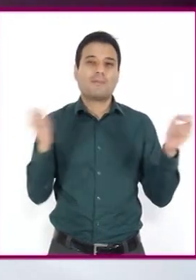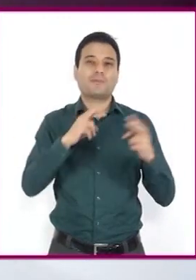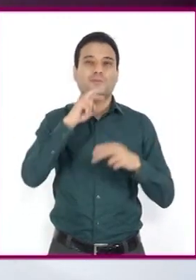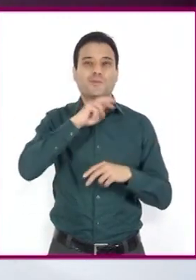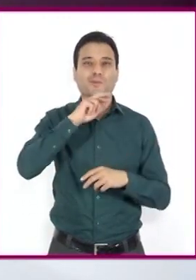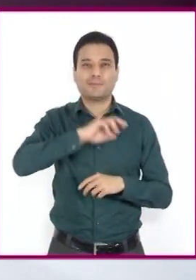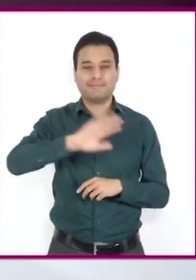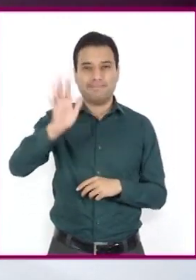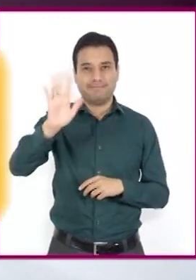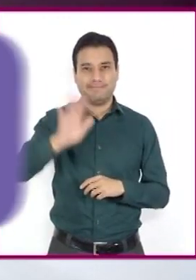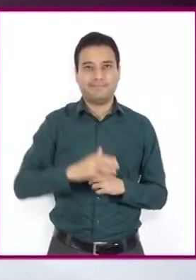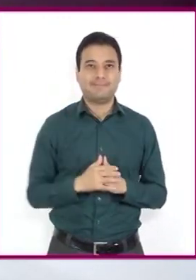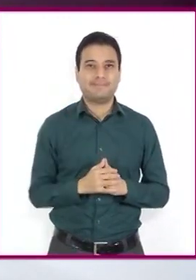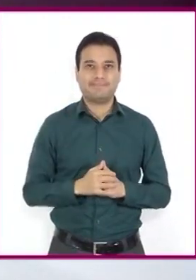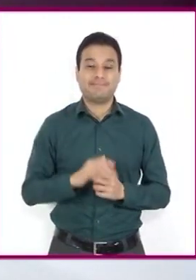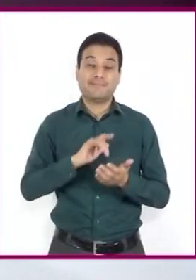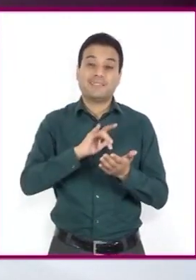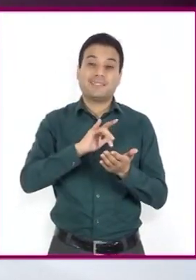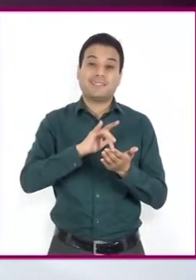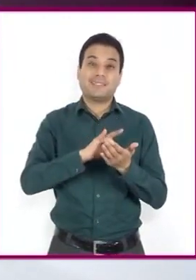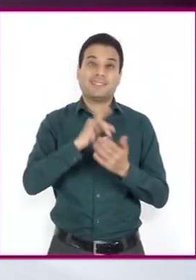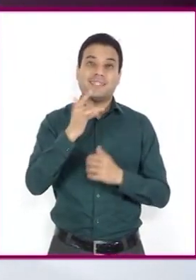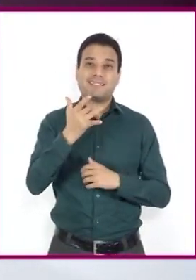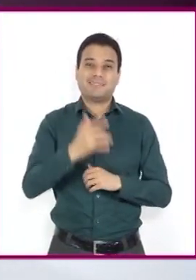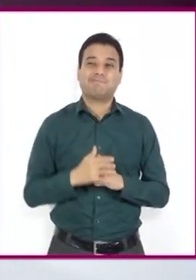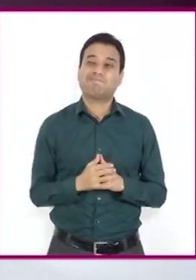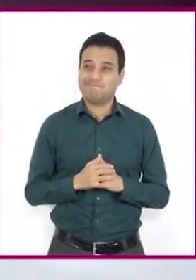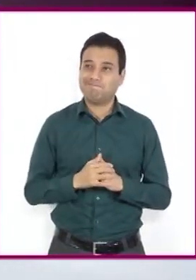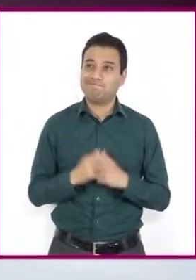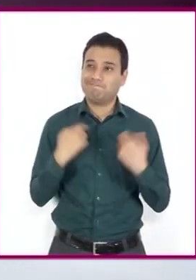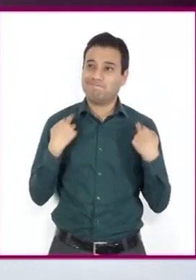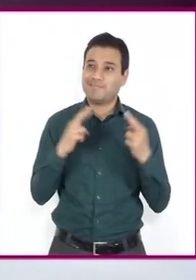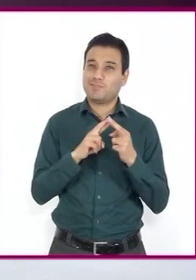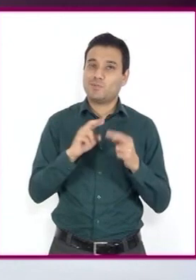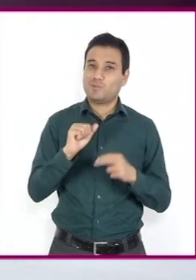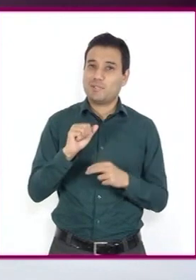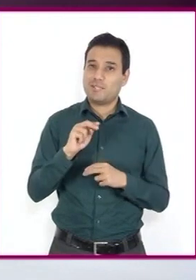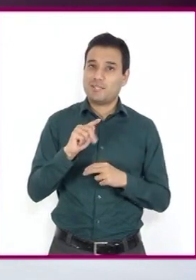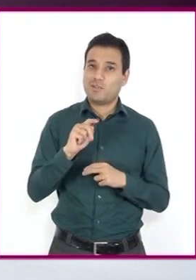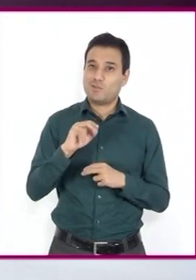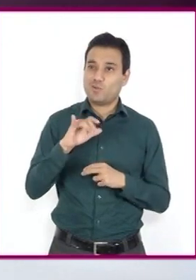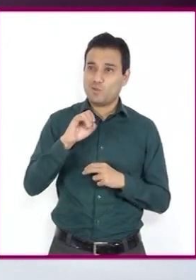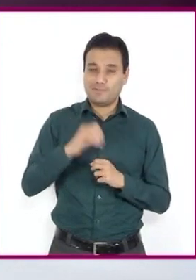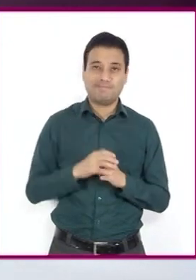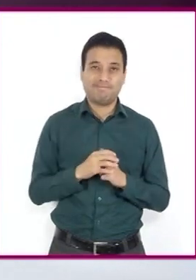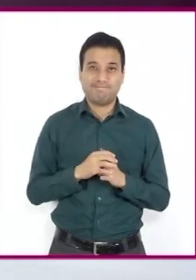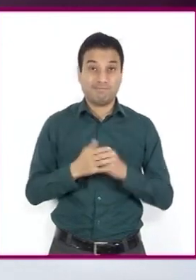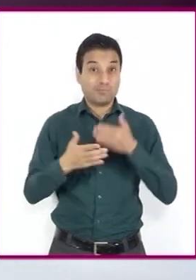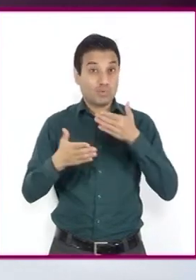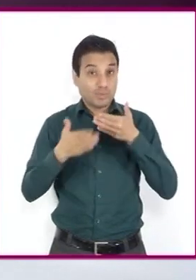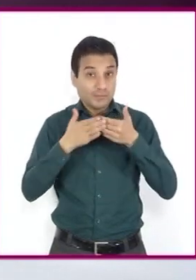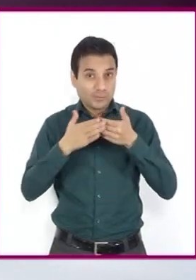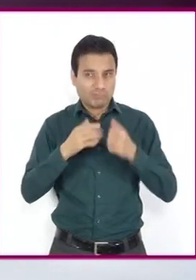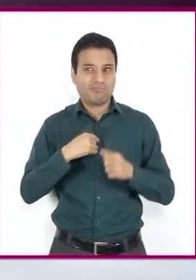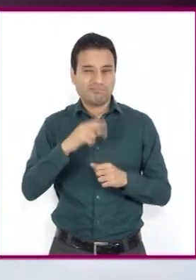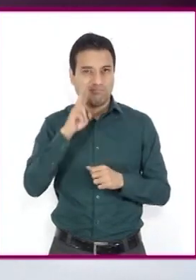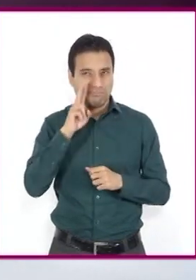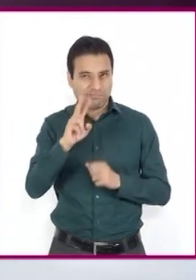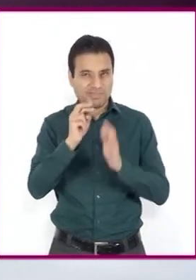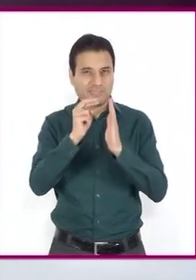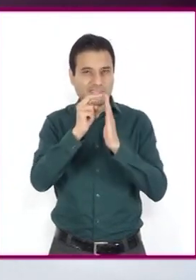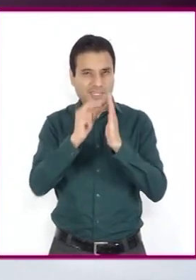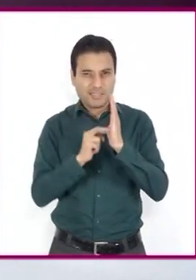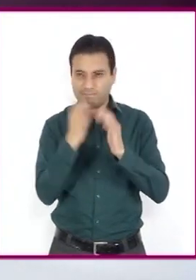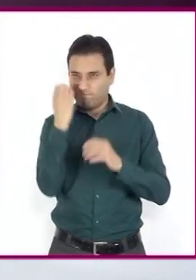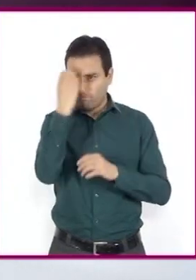próxima! Muchas gracias por el aprendizaje, profesor Antonio. De ahora en adelante me voy a fijar muy bien en los modos